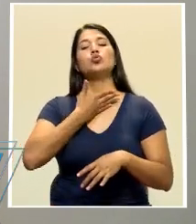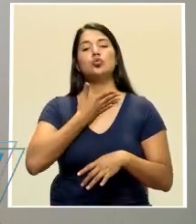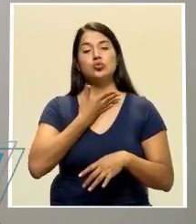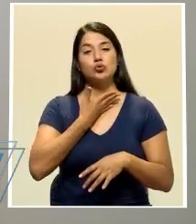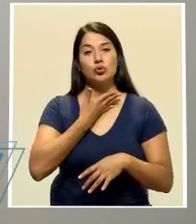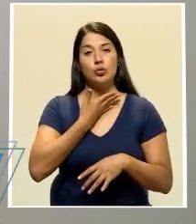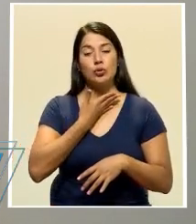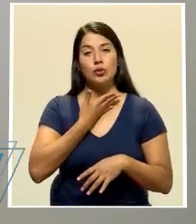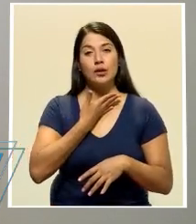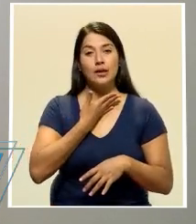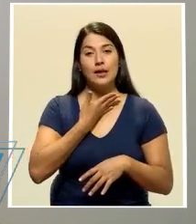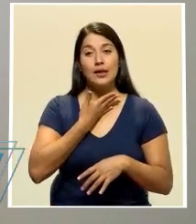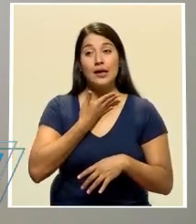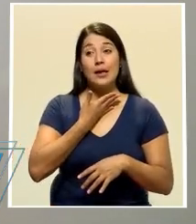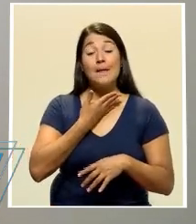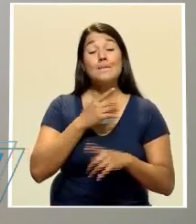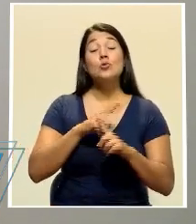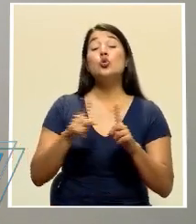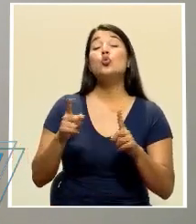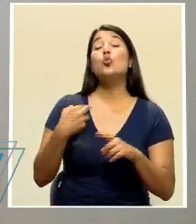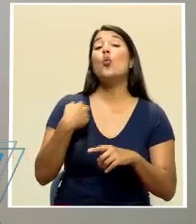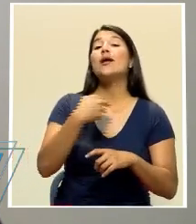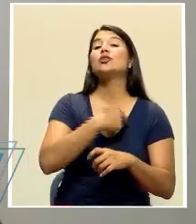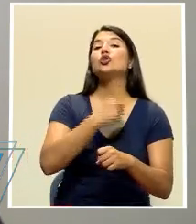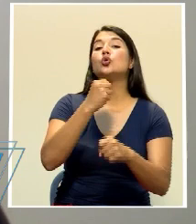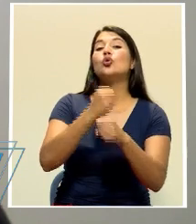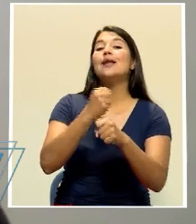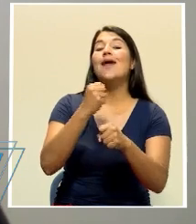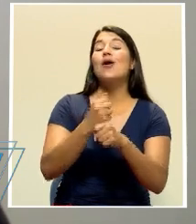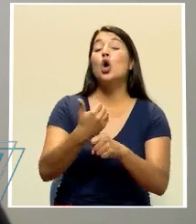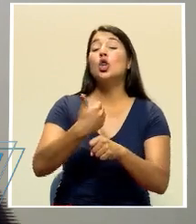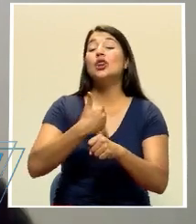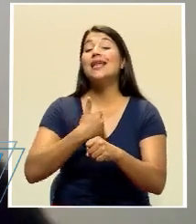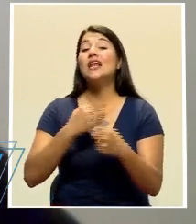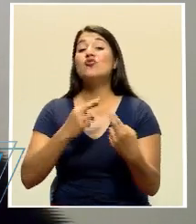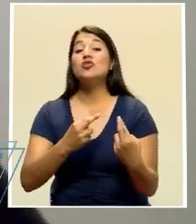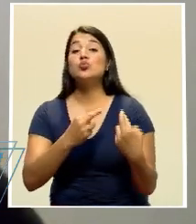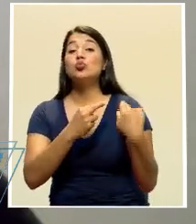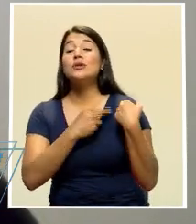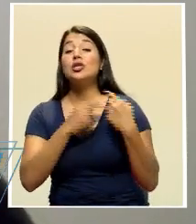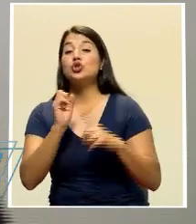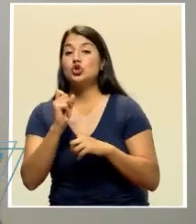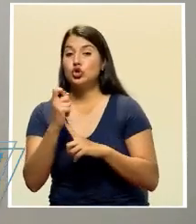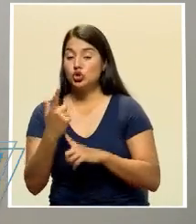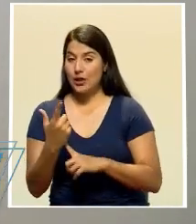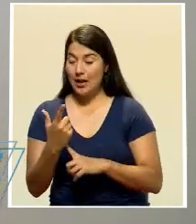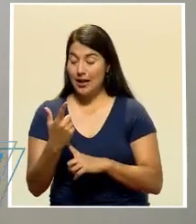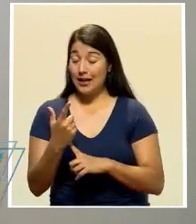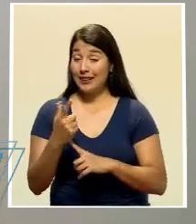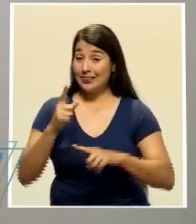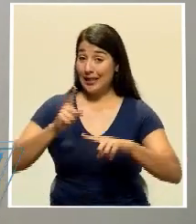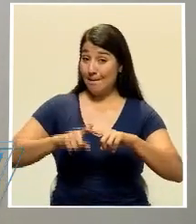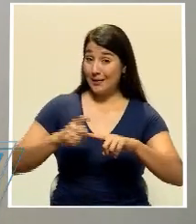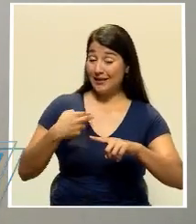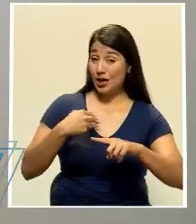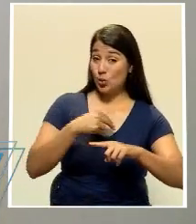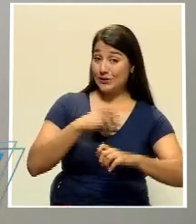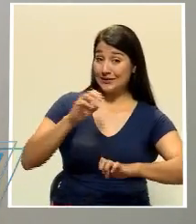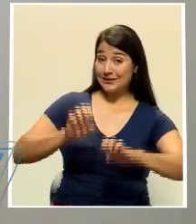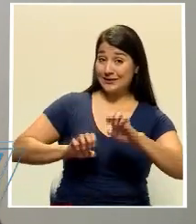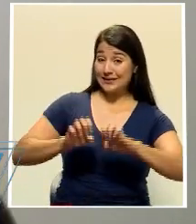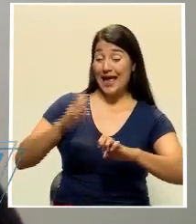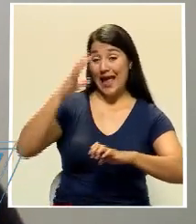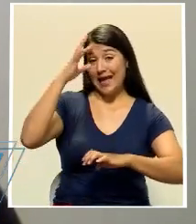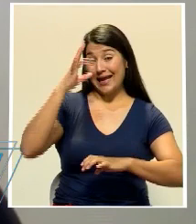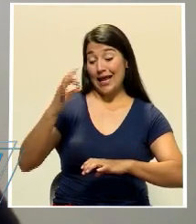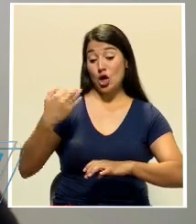presenta responsabilidades sociales muy determinantes. Entonces, independientemente de cómo lo valoremos, creo que nosotros hemos tenido el